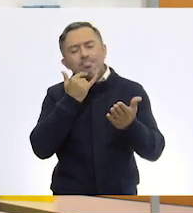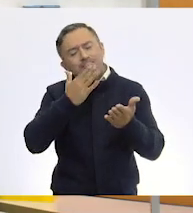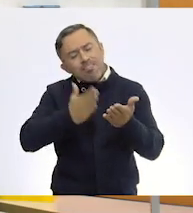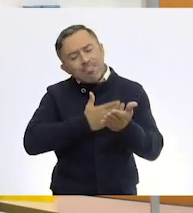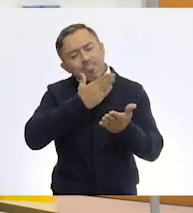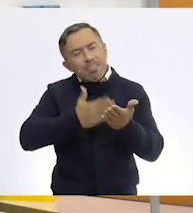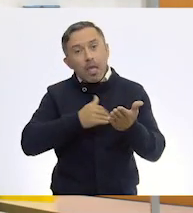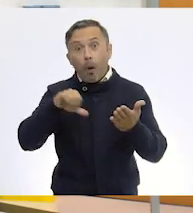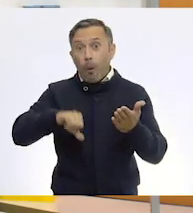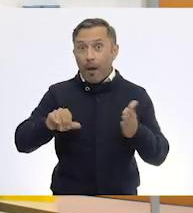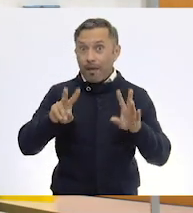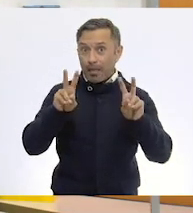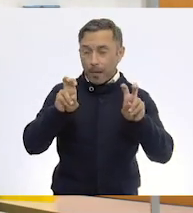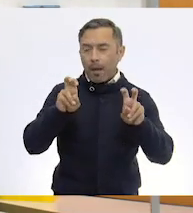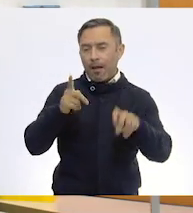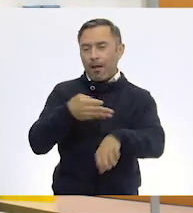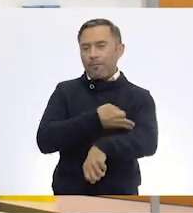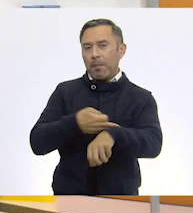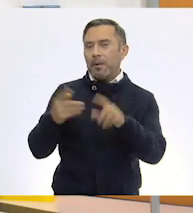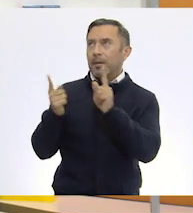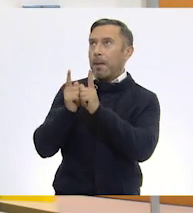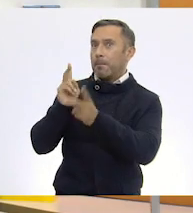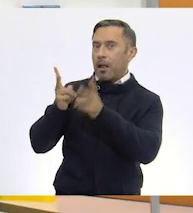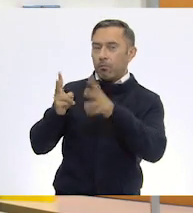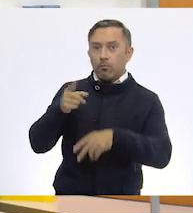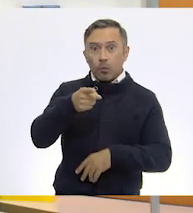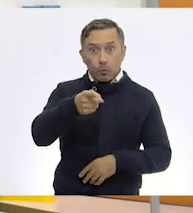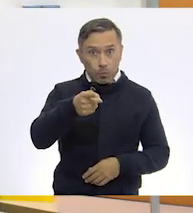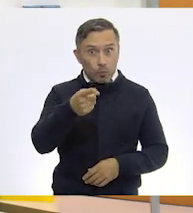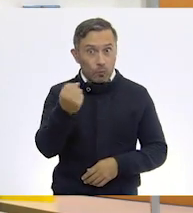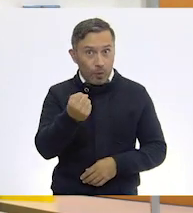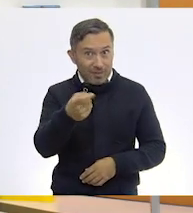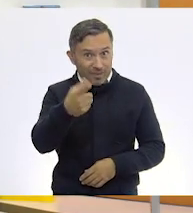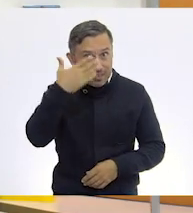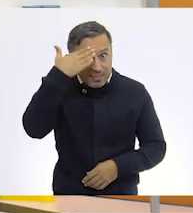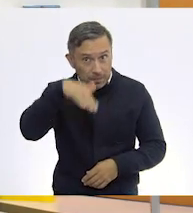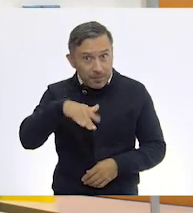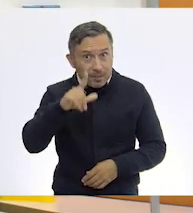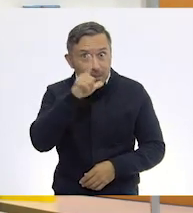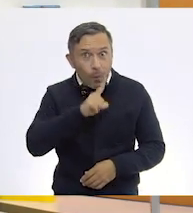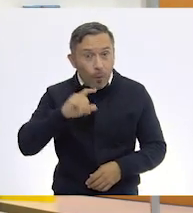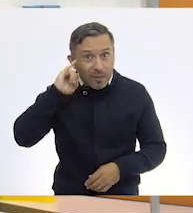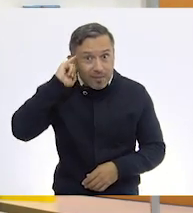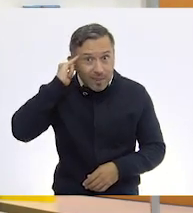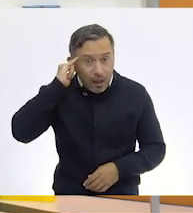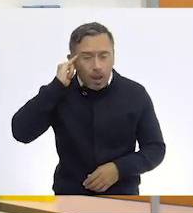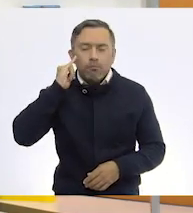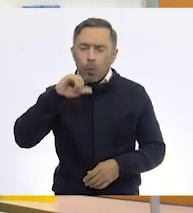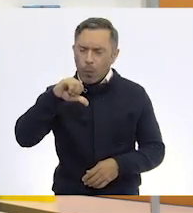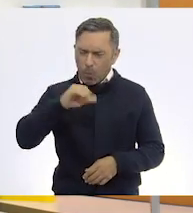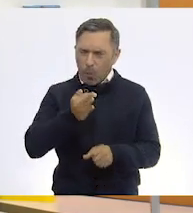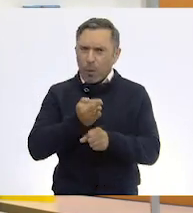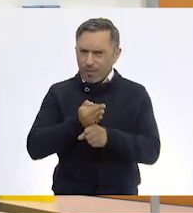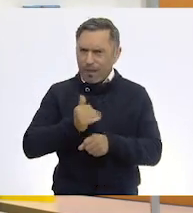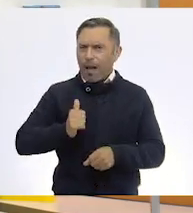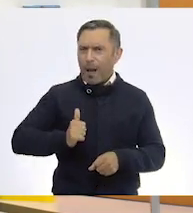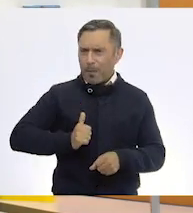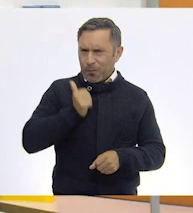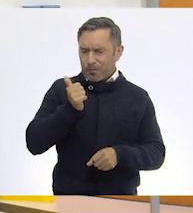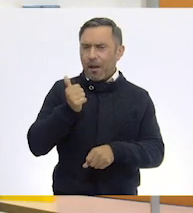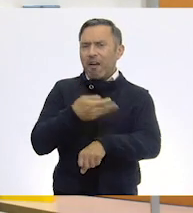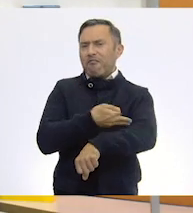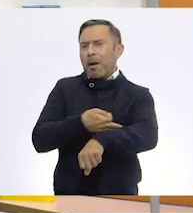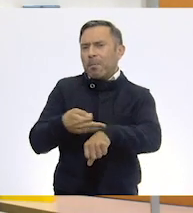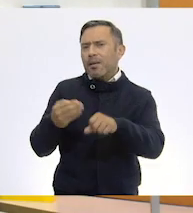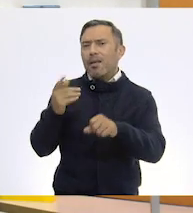tu familia. Y si tienes la fortuna de hablar una lengua indígena, aprovecha también este momento para practicarla y platica con tu familia